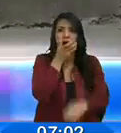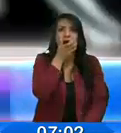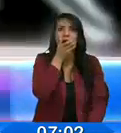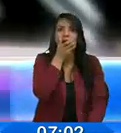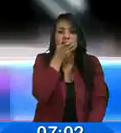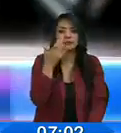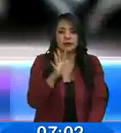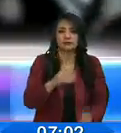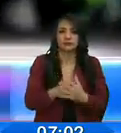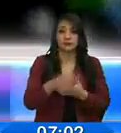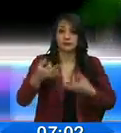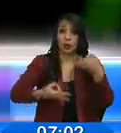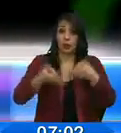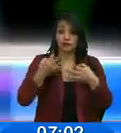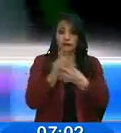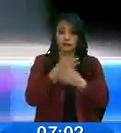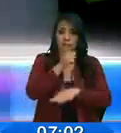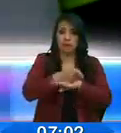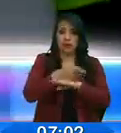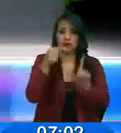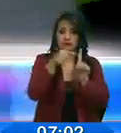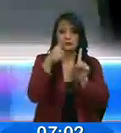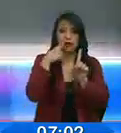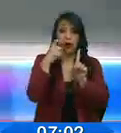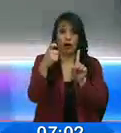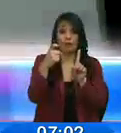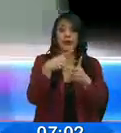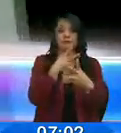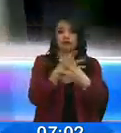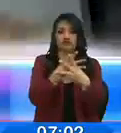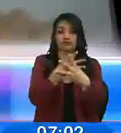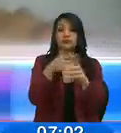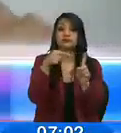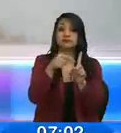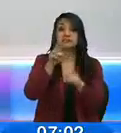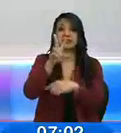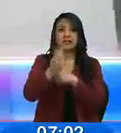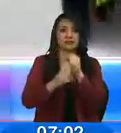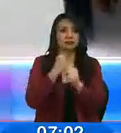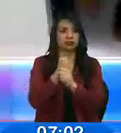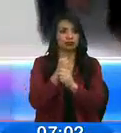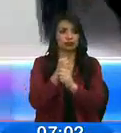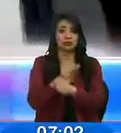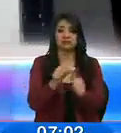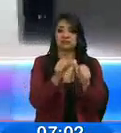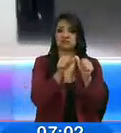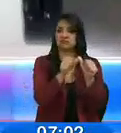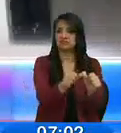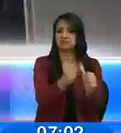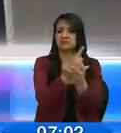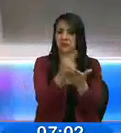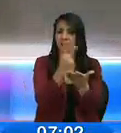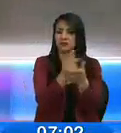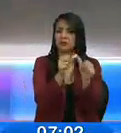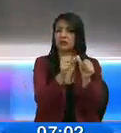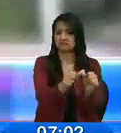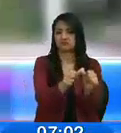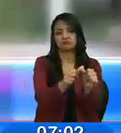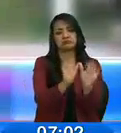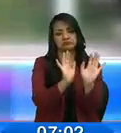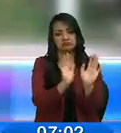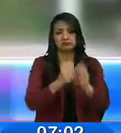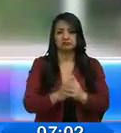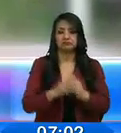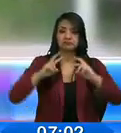juez penal ordenó prisión preventiva para Rommel Alexander, de 23 años de edad. Por lo menos estará unas cuantas semanas fuera de las calles.